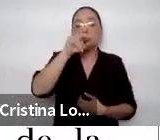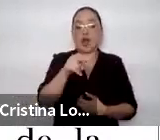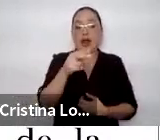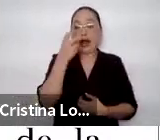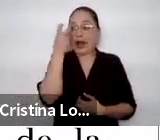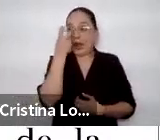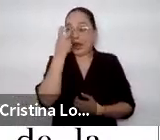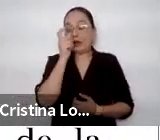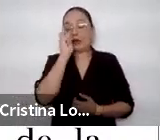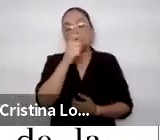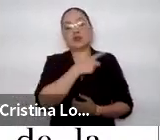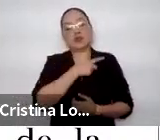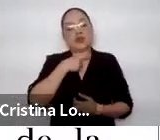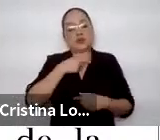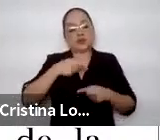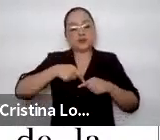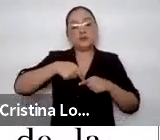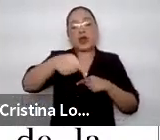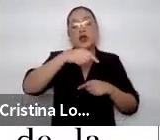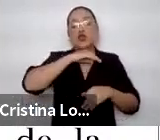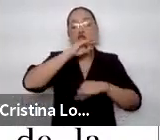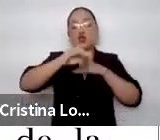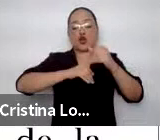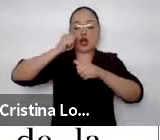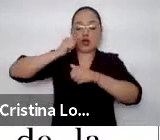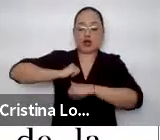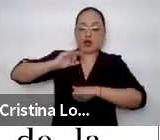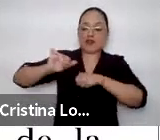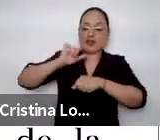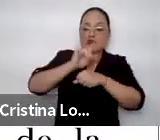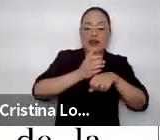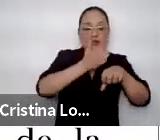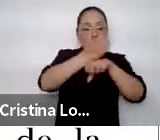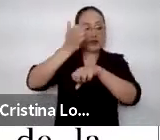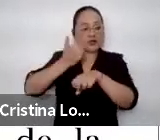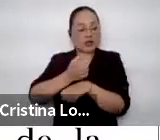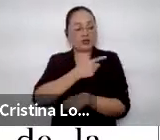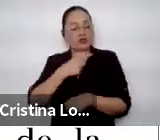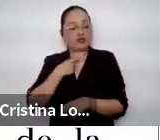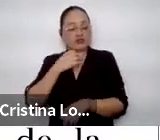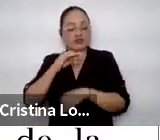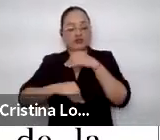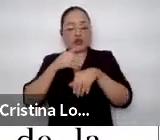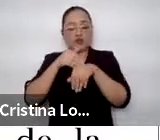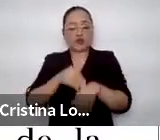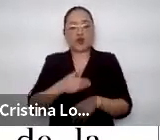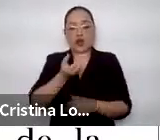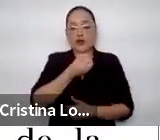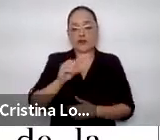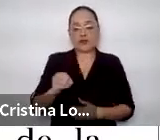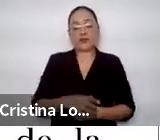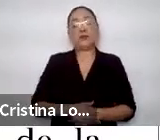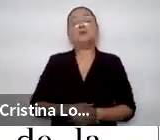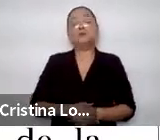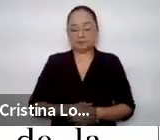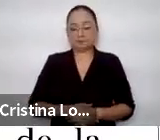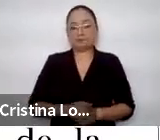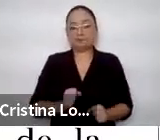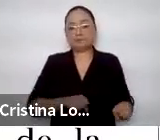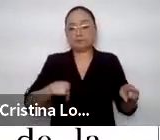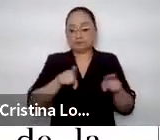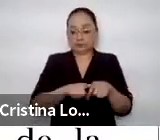ser obligatorias para todas las autoridades jurisdiccionales, tanto de la Federación como de